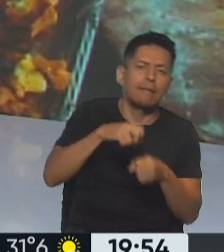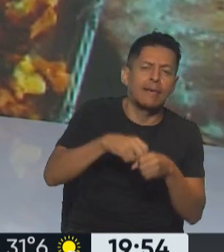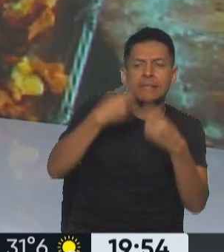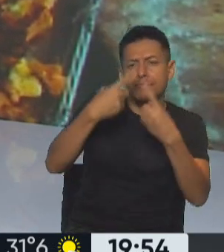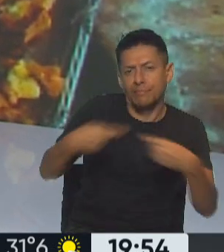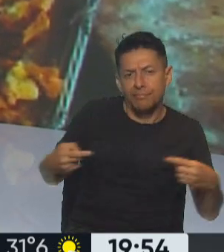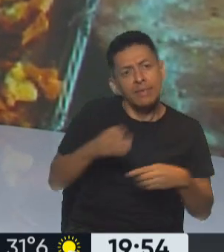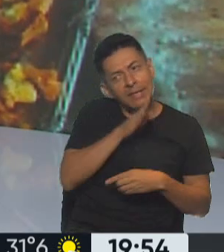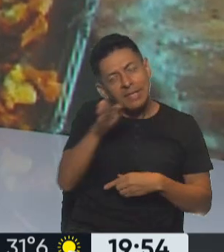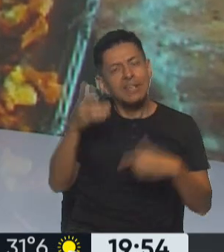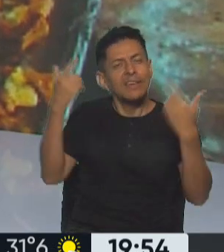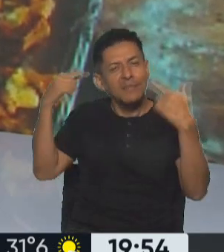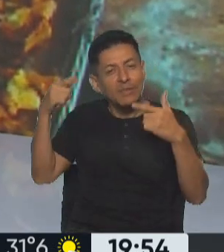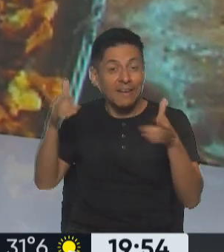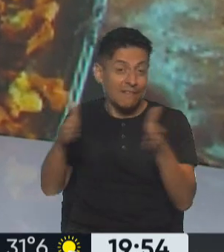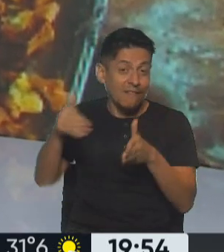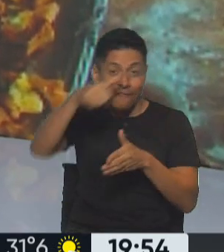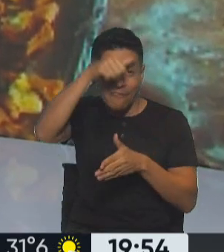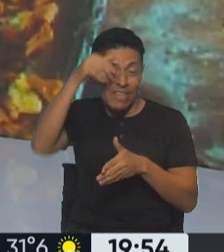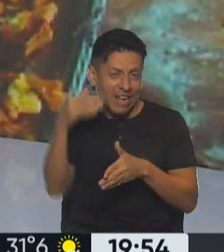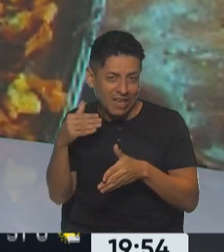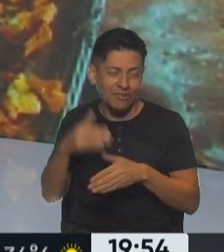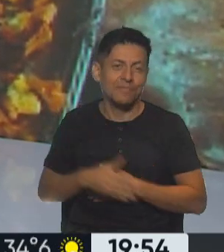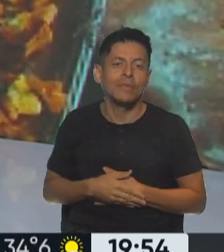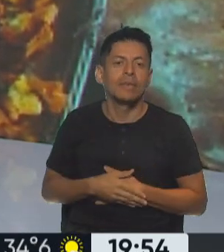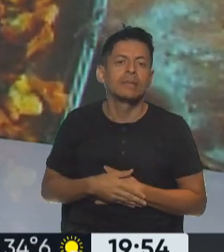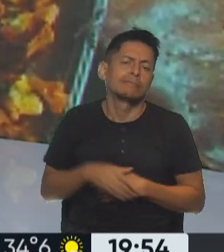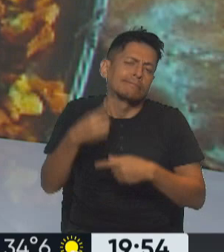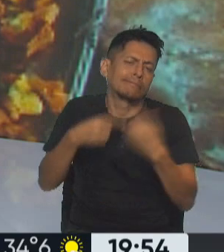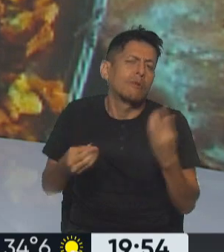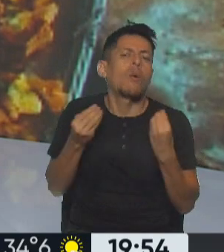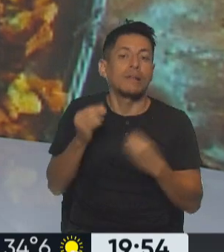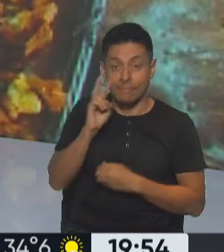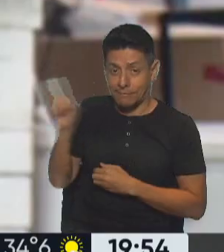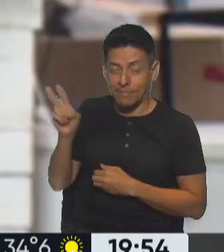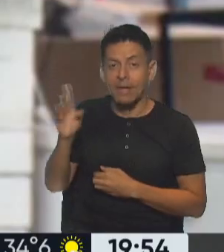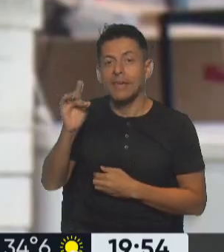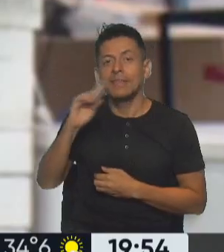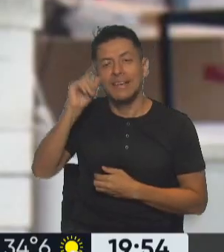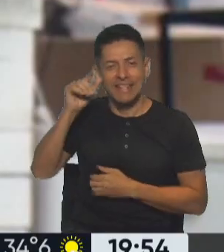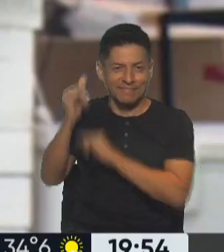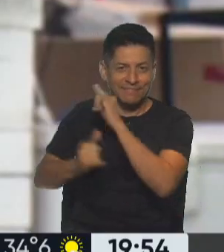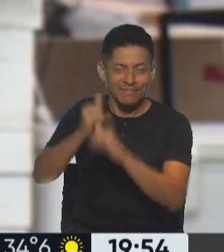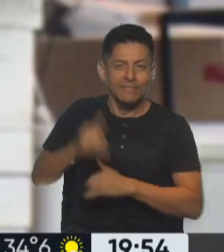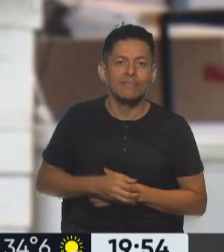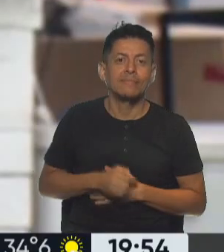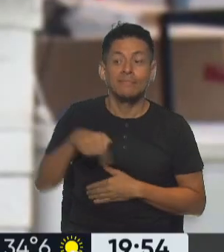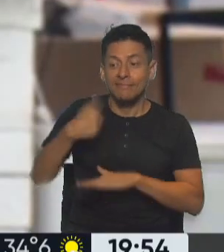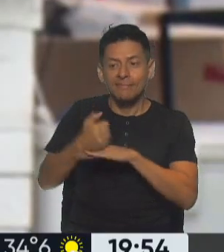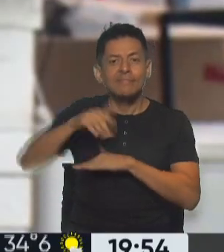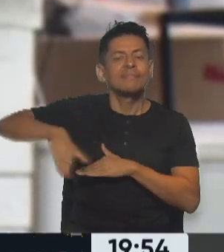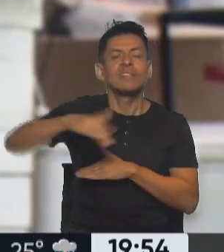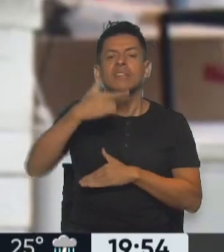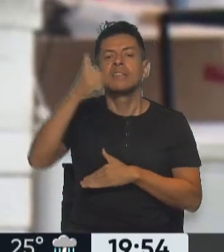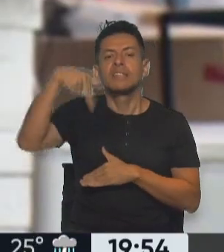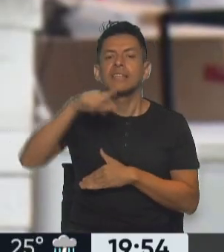de disfrutar en plena temporada de verano otras cosas. ¿Cuáles? Nos cuenta Daniel Castaño. Estamos en Santa Elena,